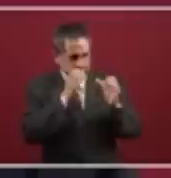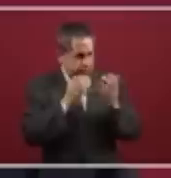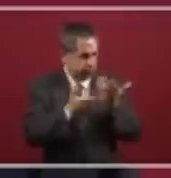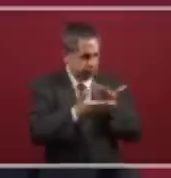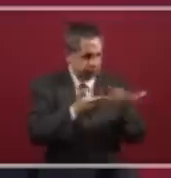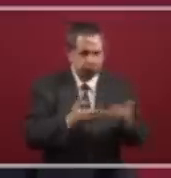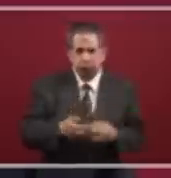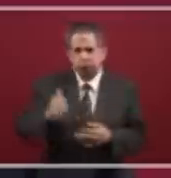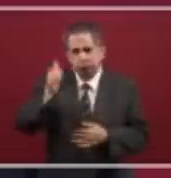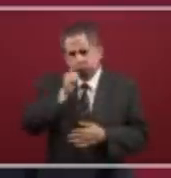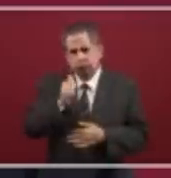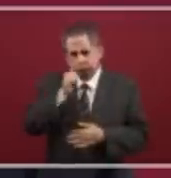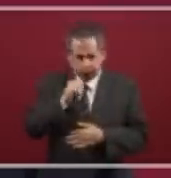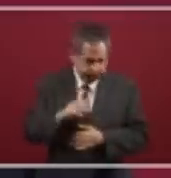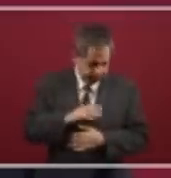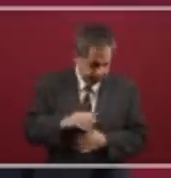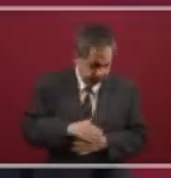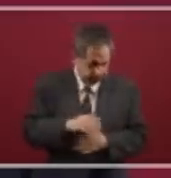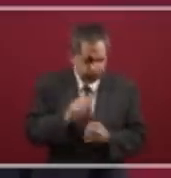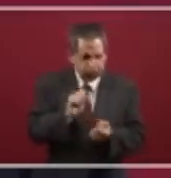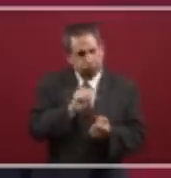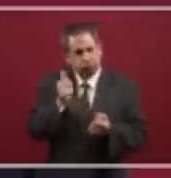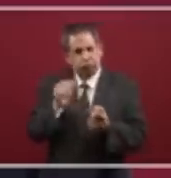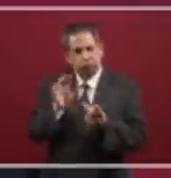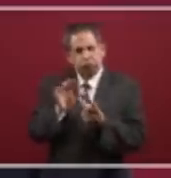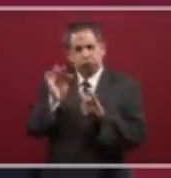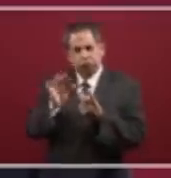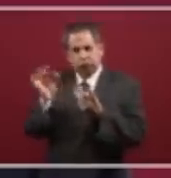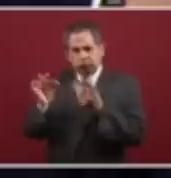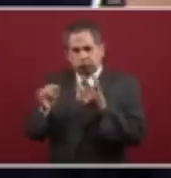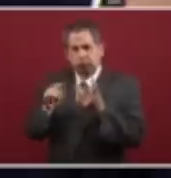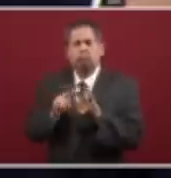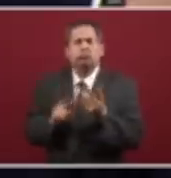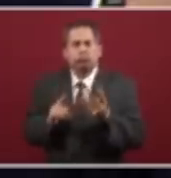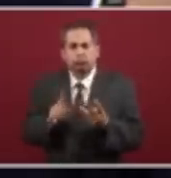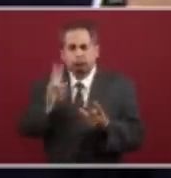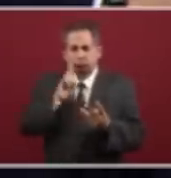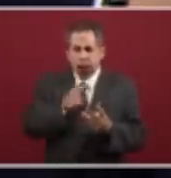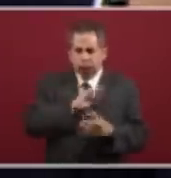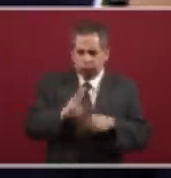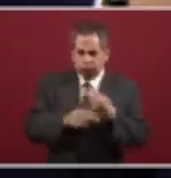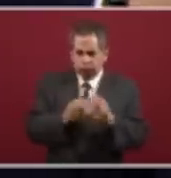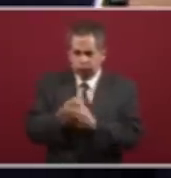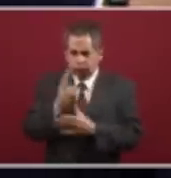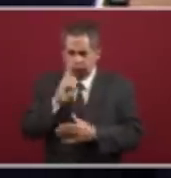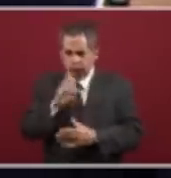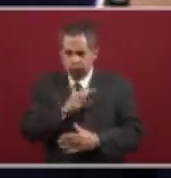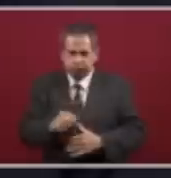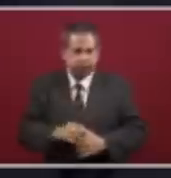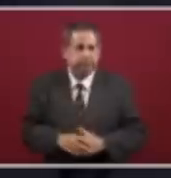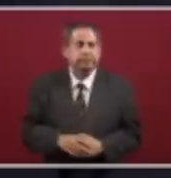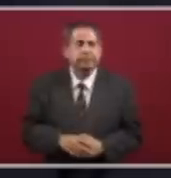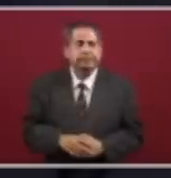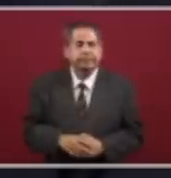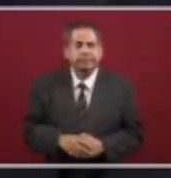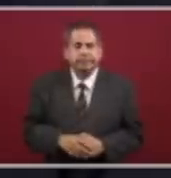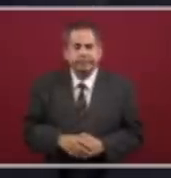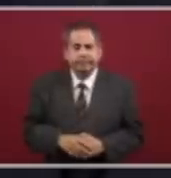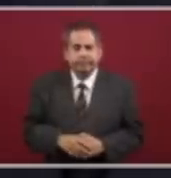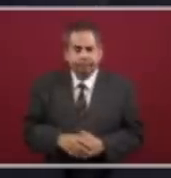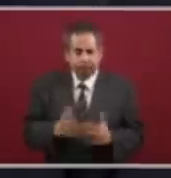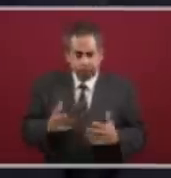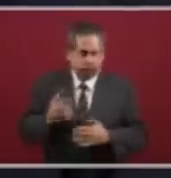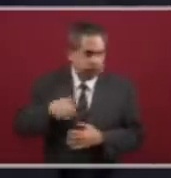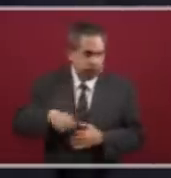siempre hay opciones siempre hay alternativas siempre hay salidas estamos